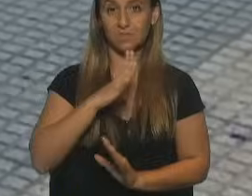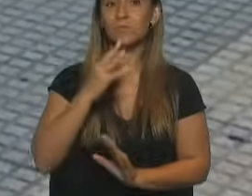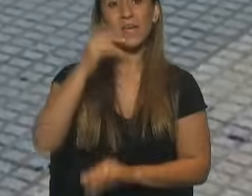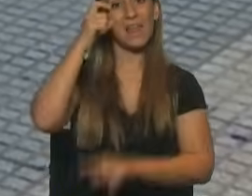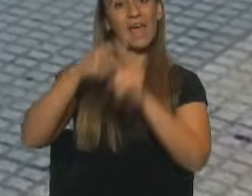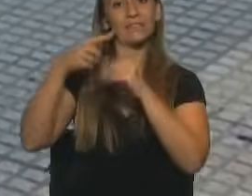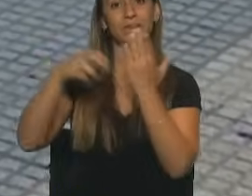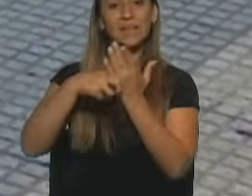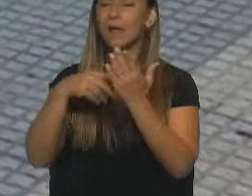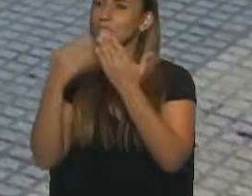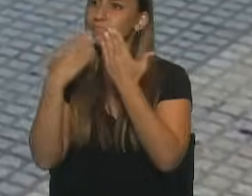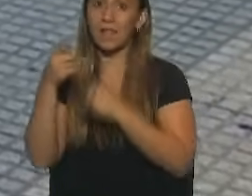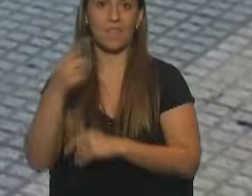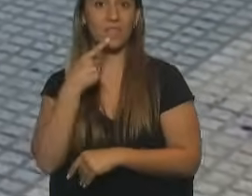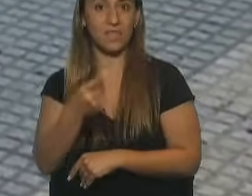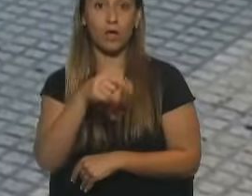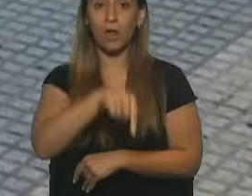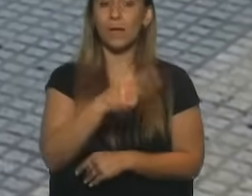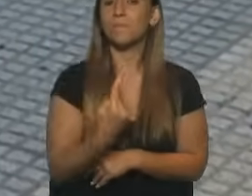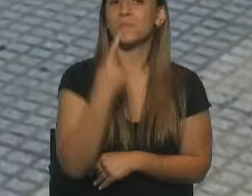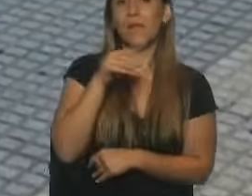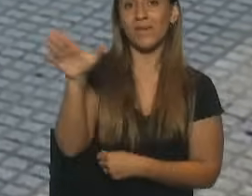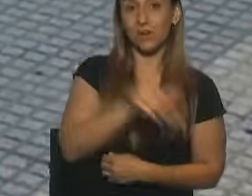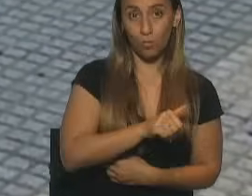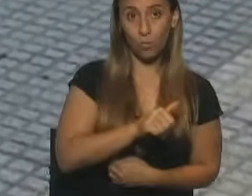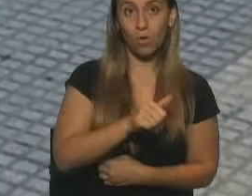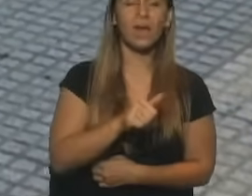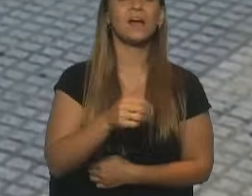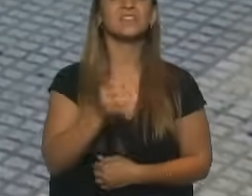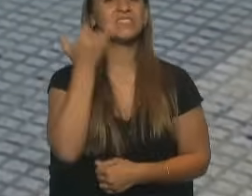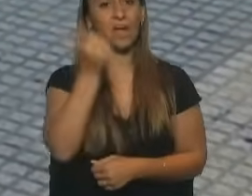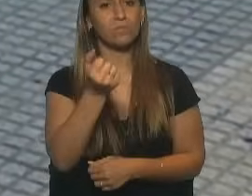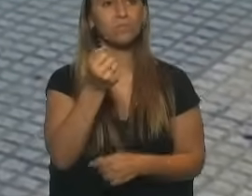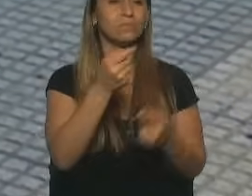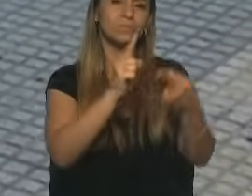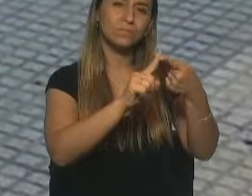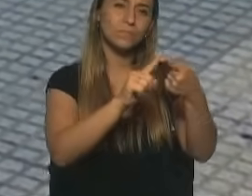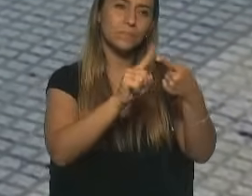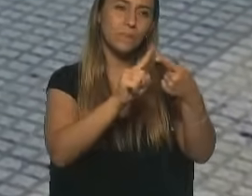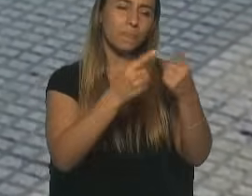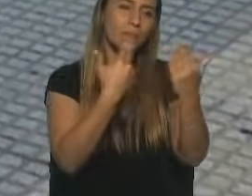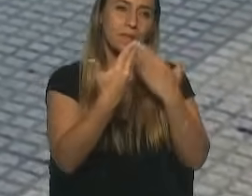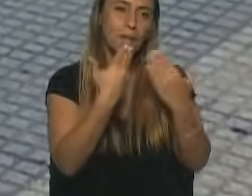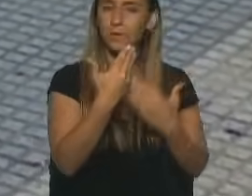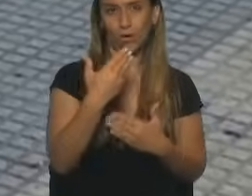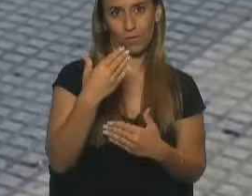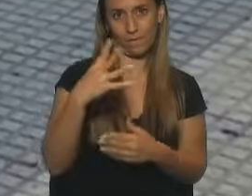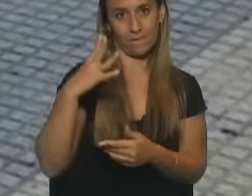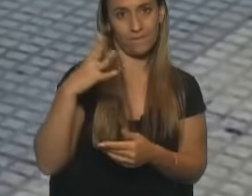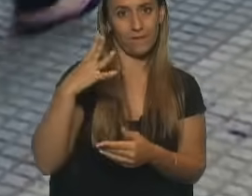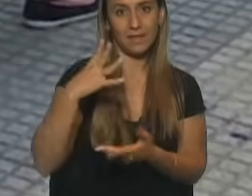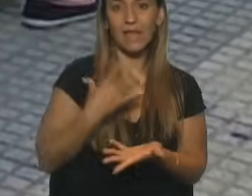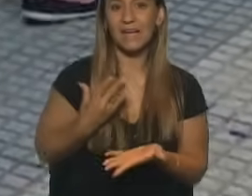fiscal, él nos decía que en esta primera convocatoria tuvieron un acercamiento, pero que aún no hay un